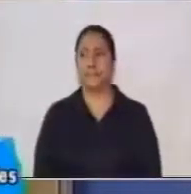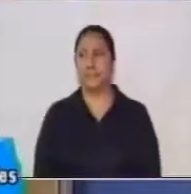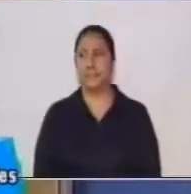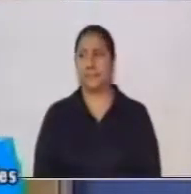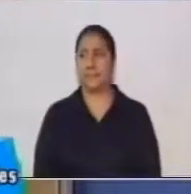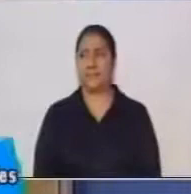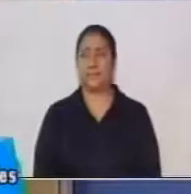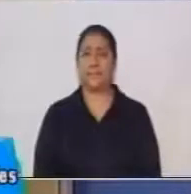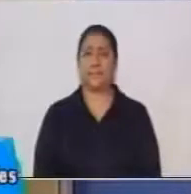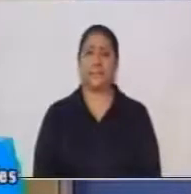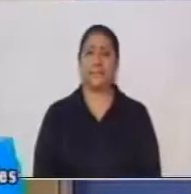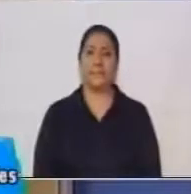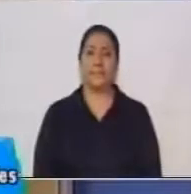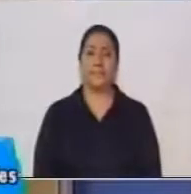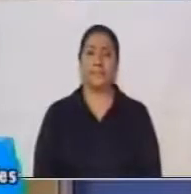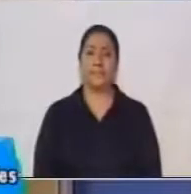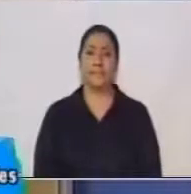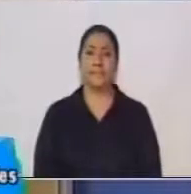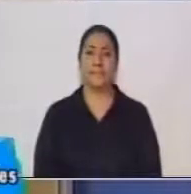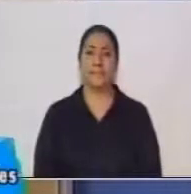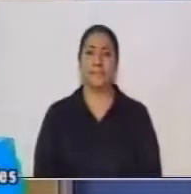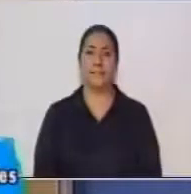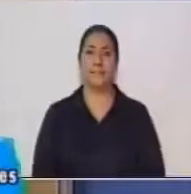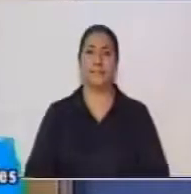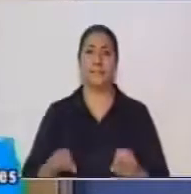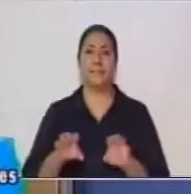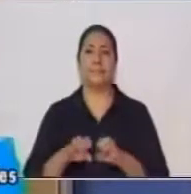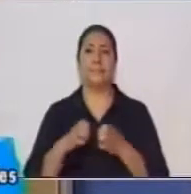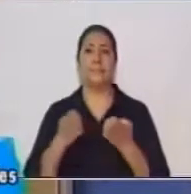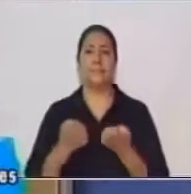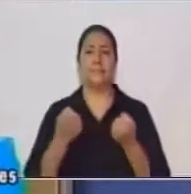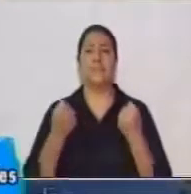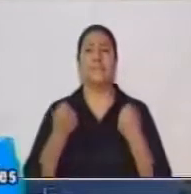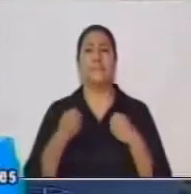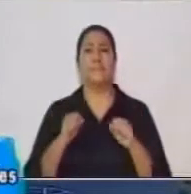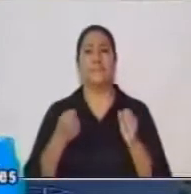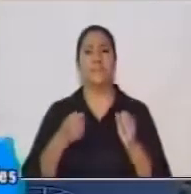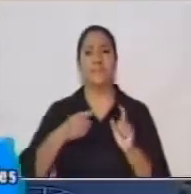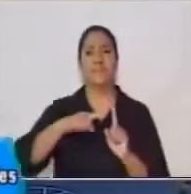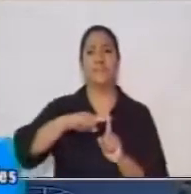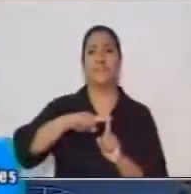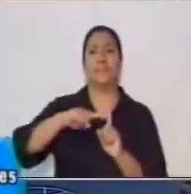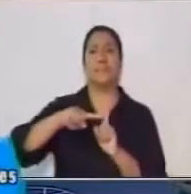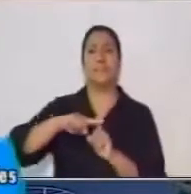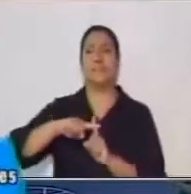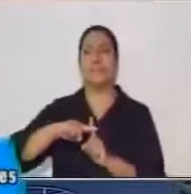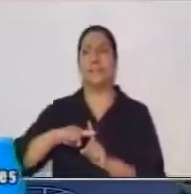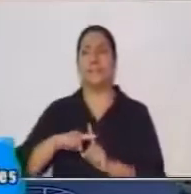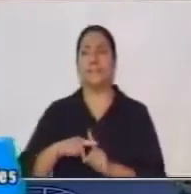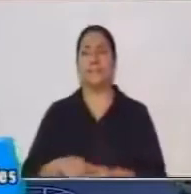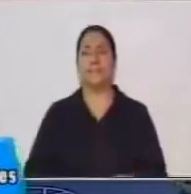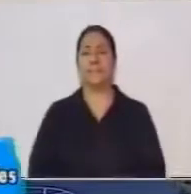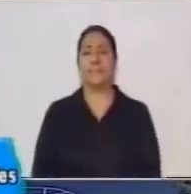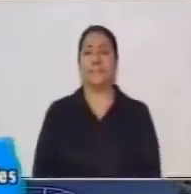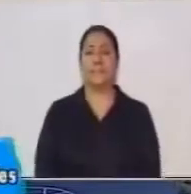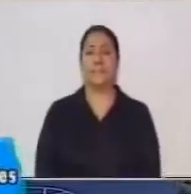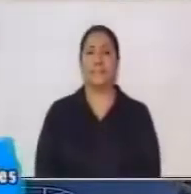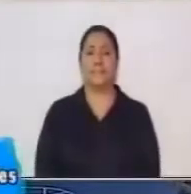Entonces, realicemos la sumatoria conjuntamente. Vamos a borrar acá.